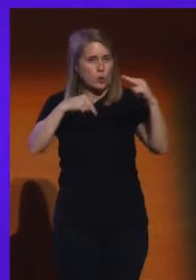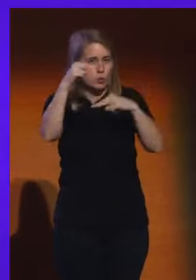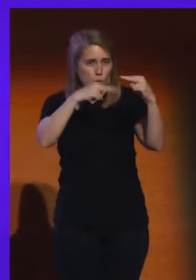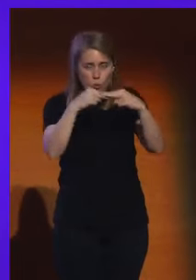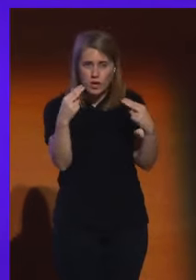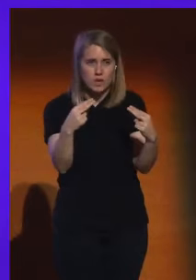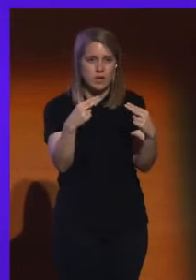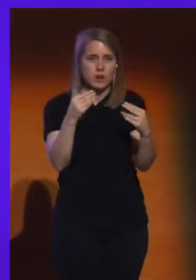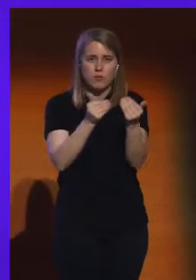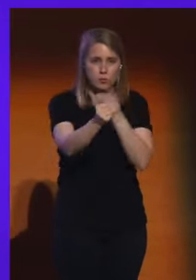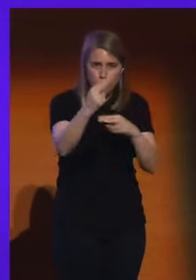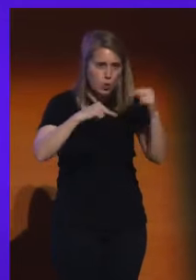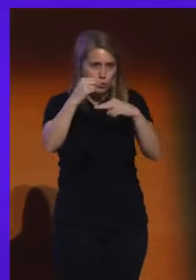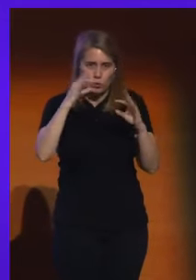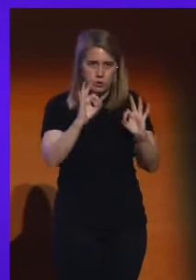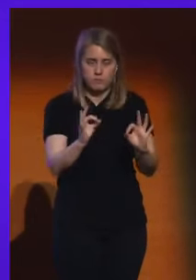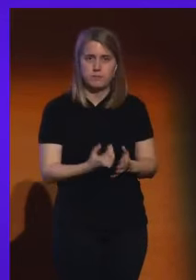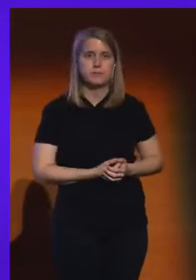absolutamente el futuro.